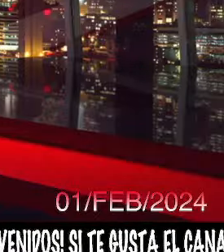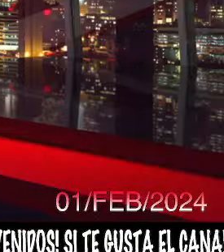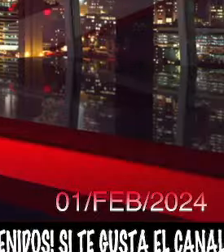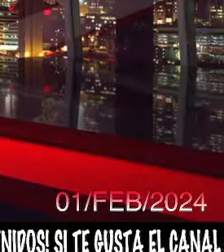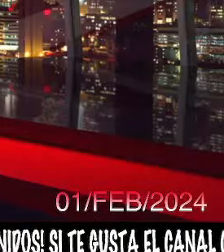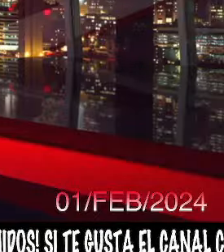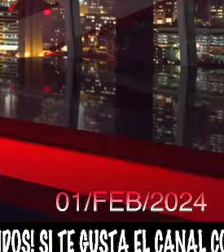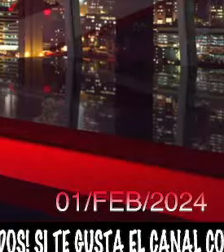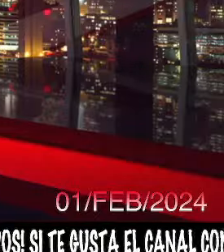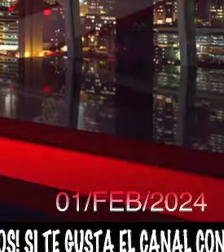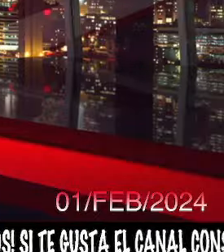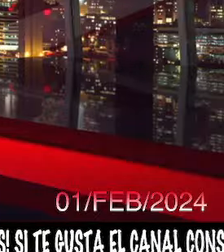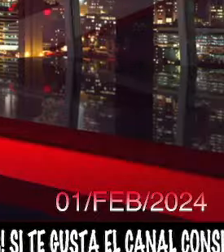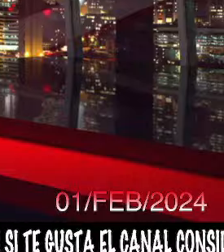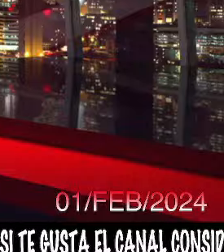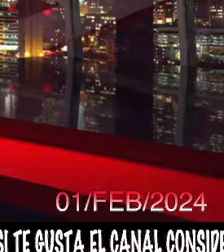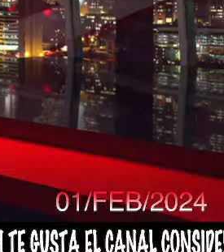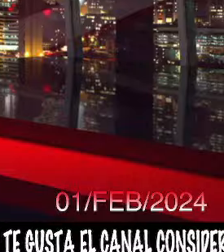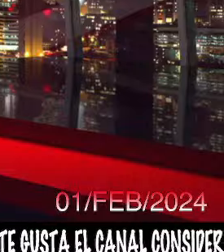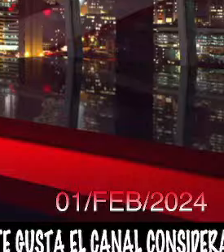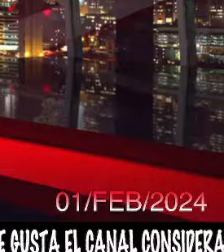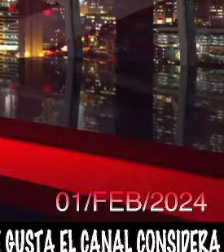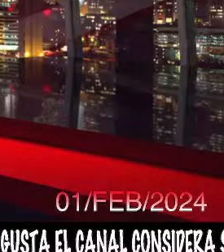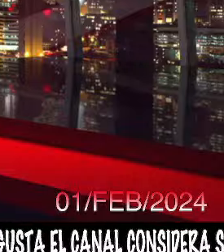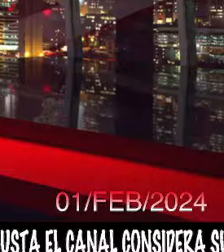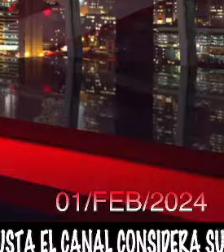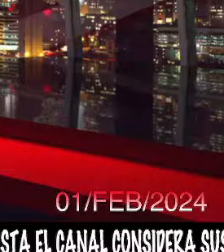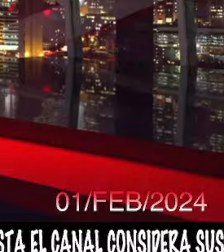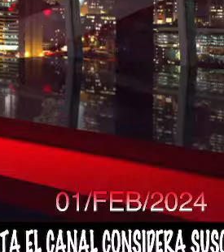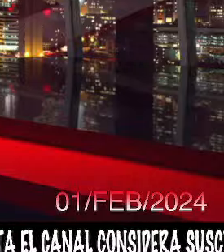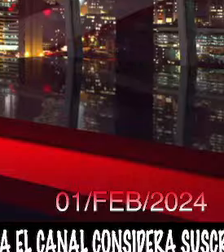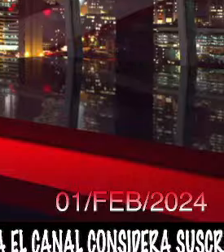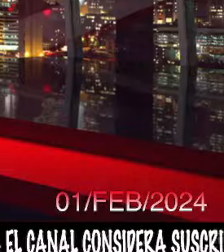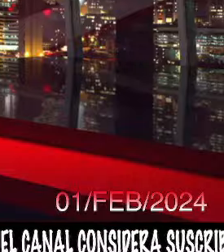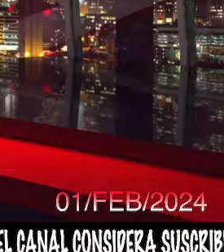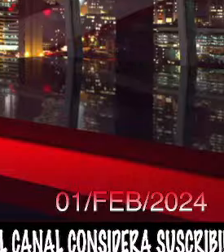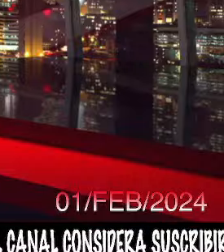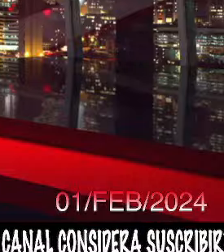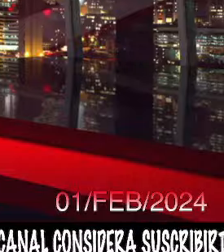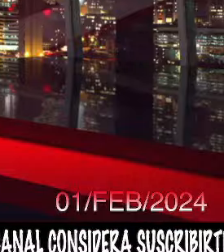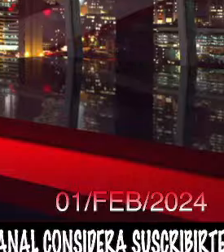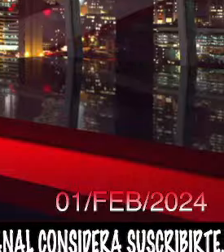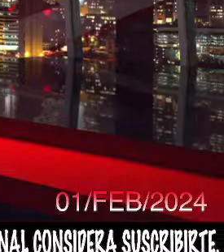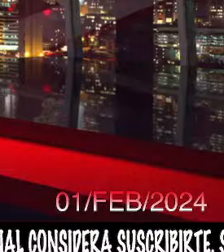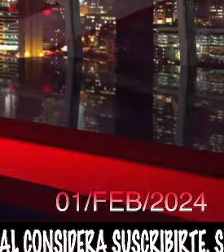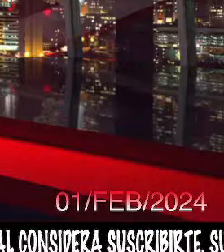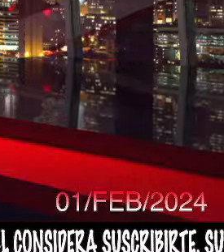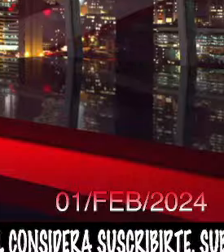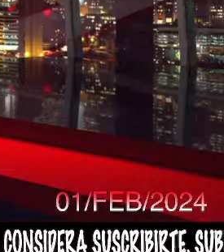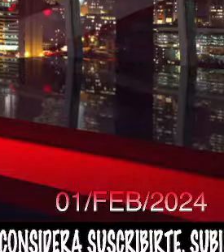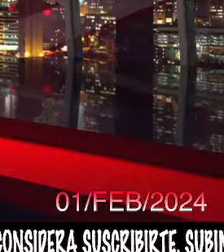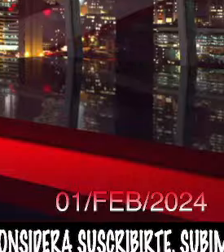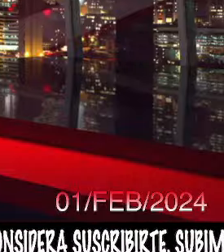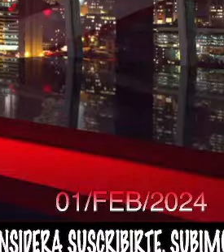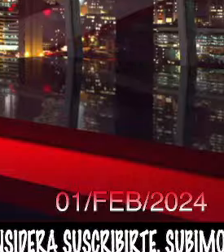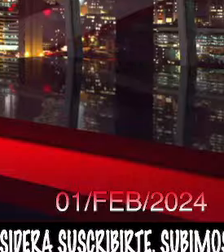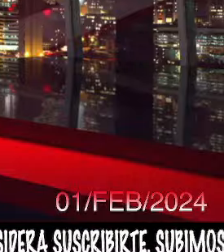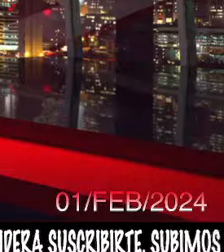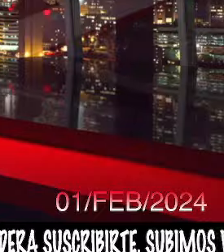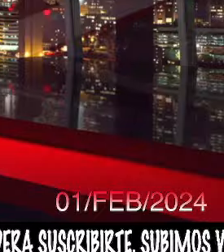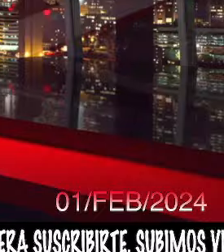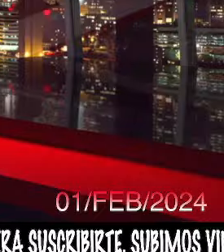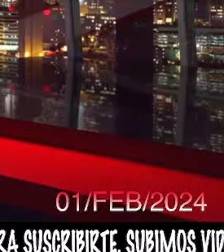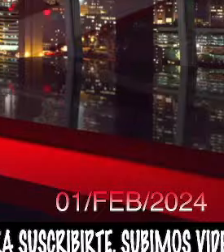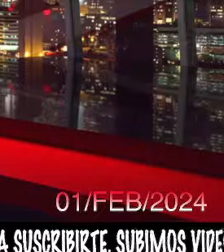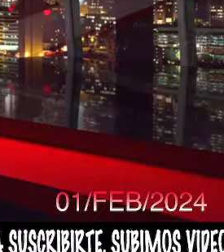de esta construcción del segundo piso de la 4T, pero están preocupados porque de por sí ya les iba muy mal con